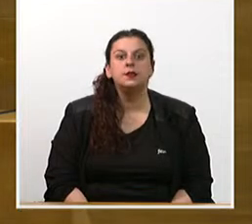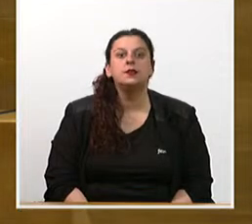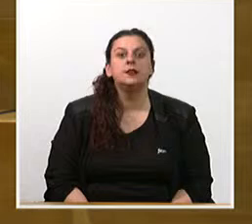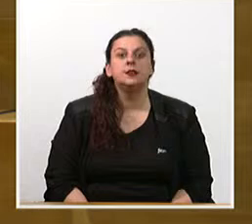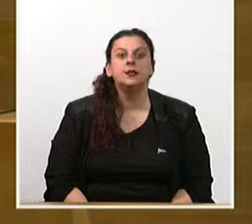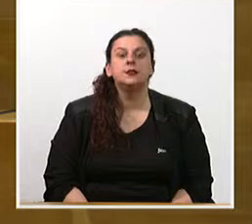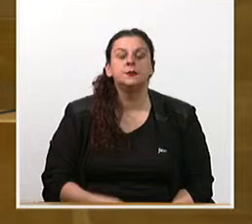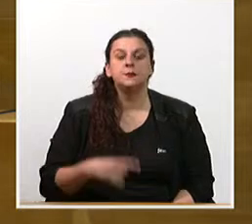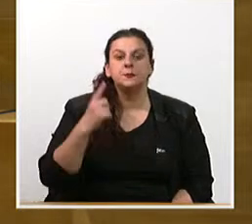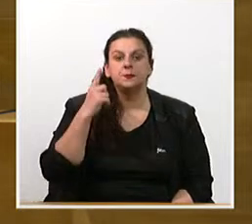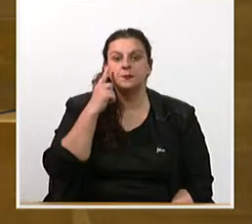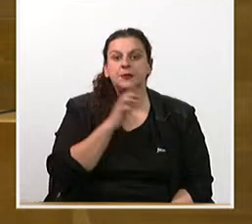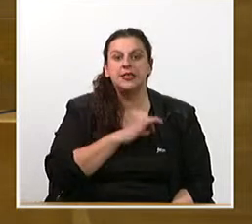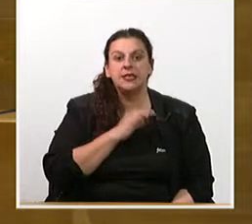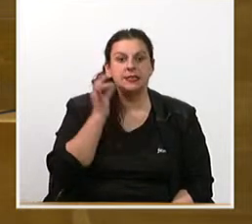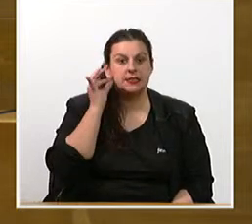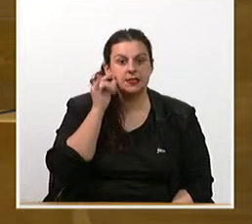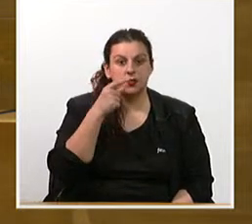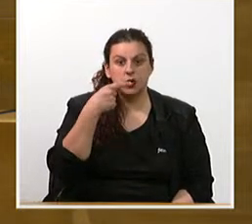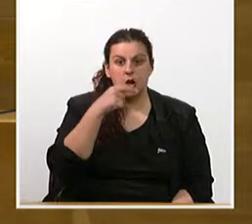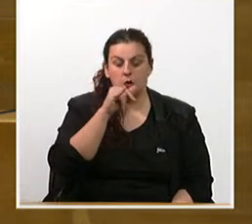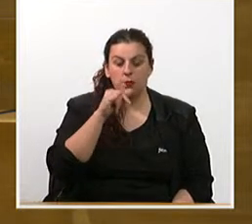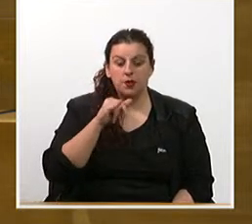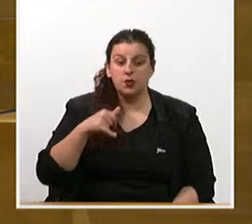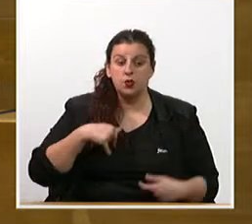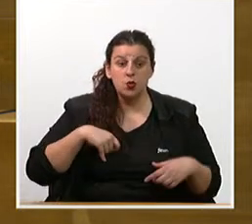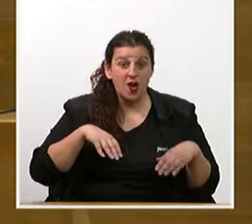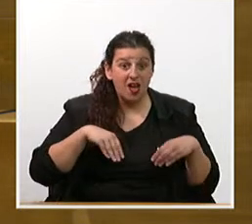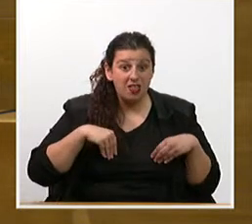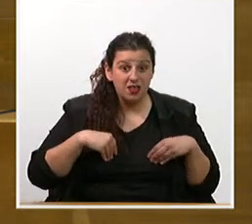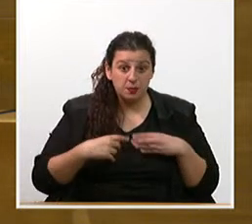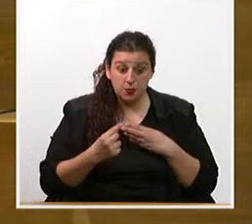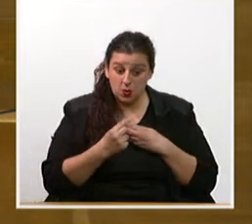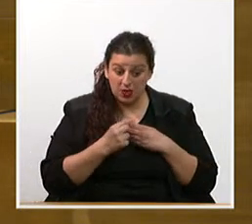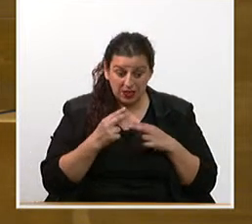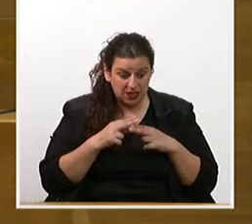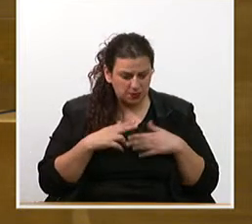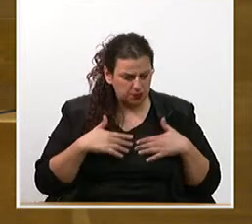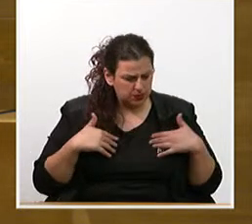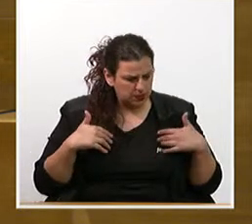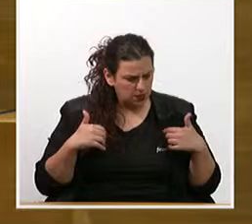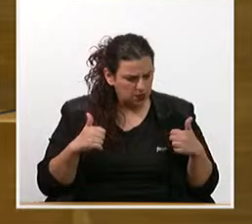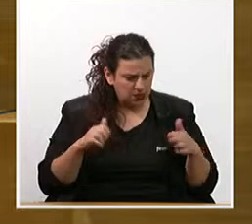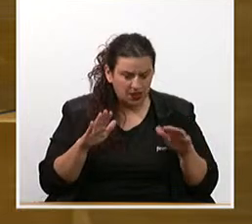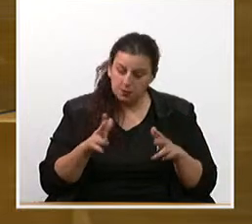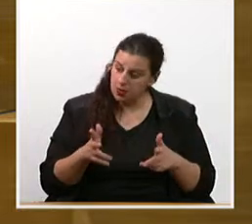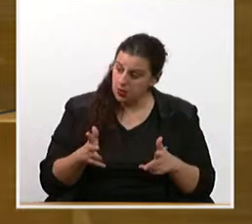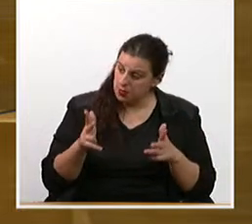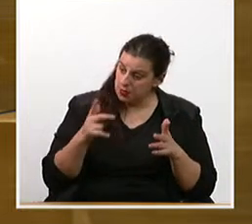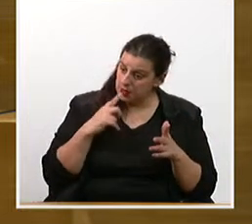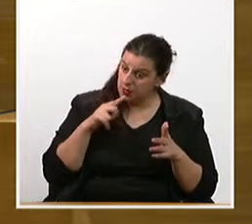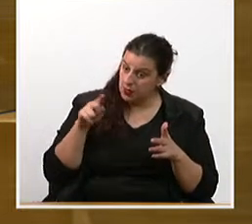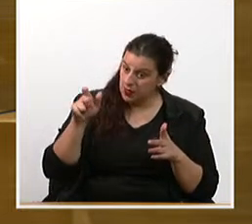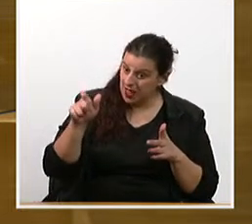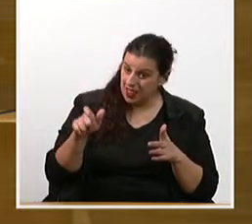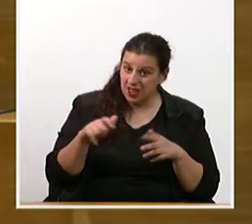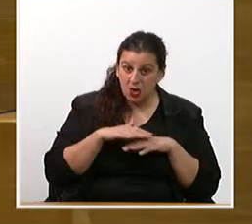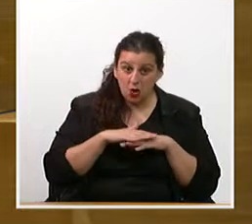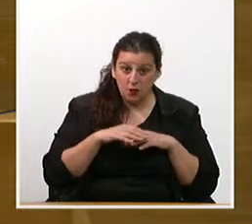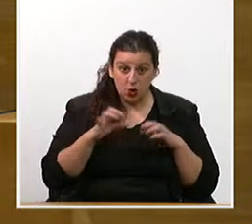Mire señora Gómez yo le puedo aceptar cualquier crítica política pero no le voy a permitir que diga usted que este gobierno o esta